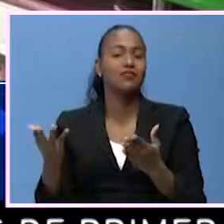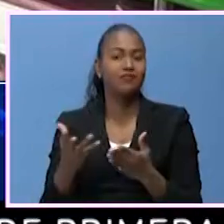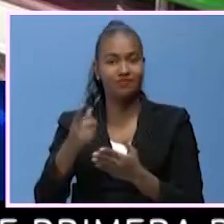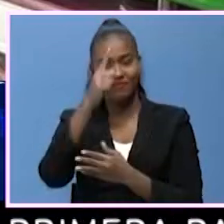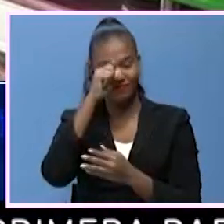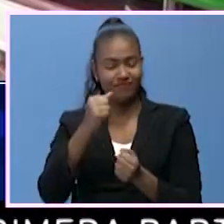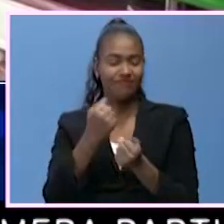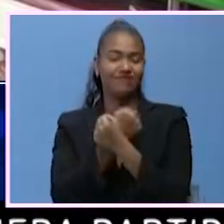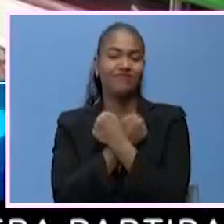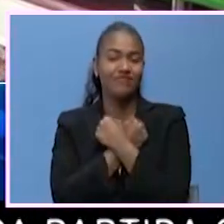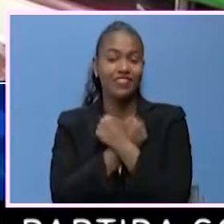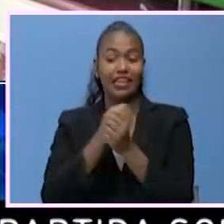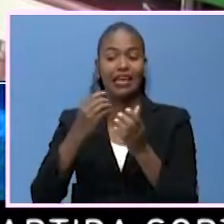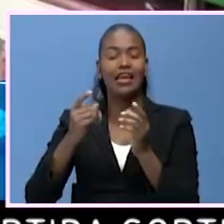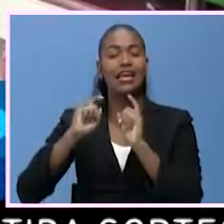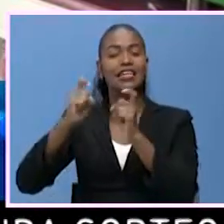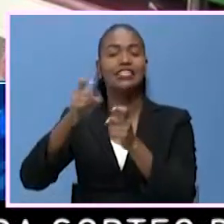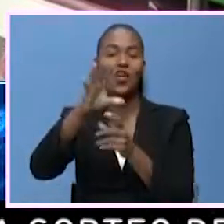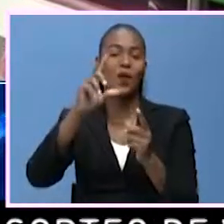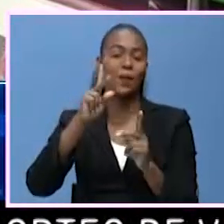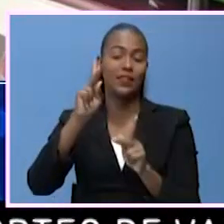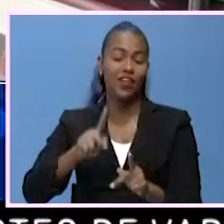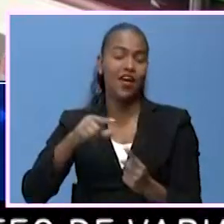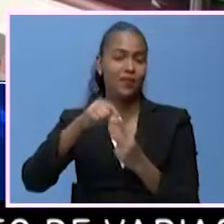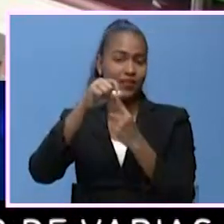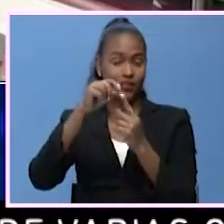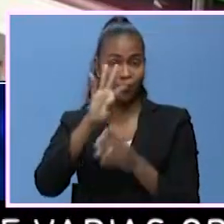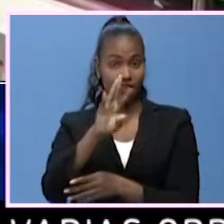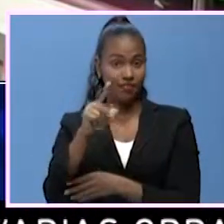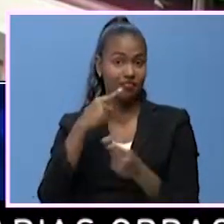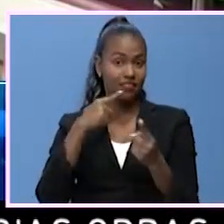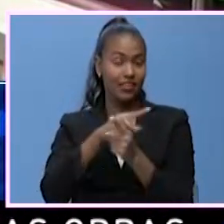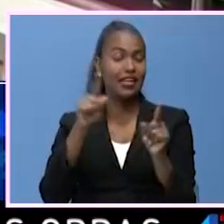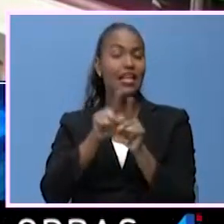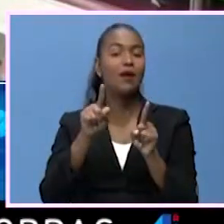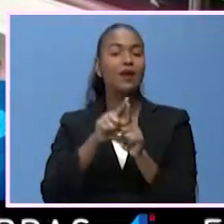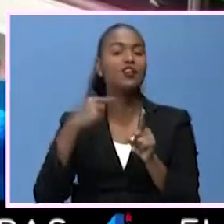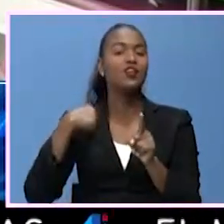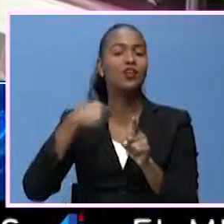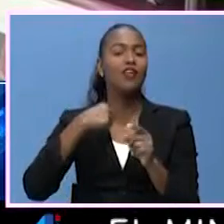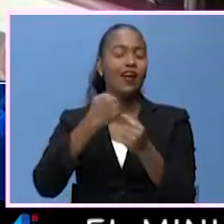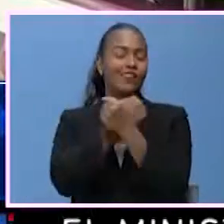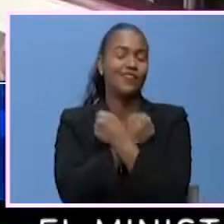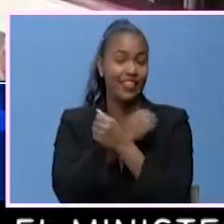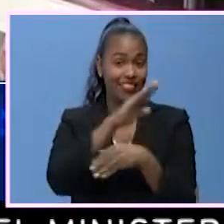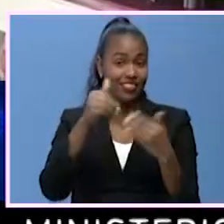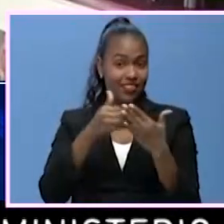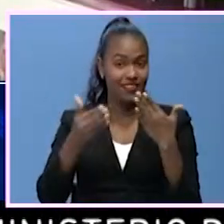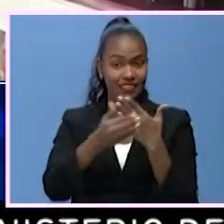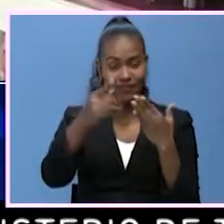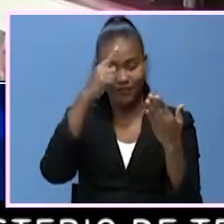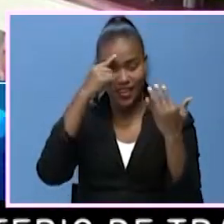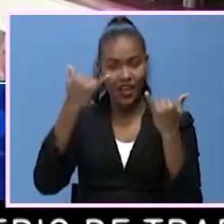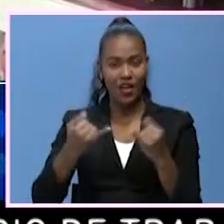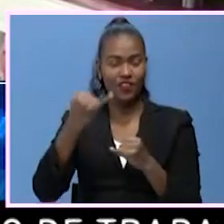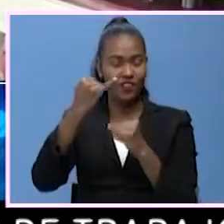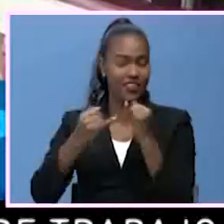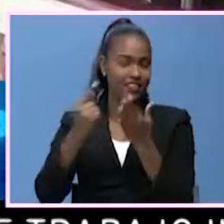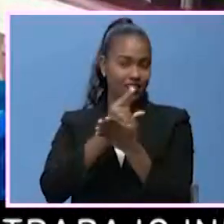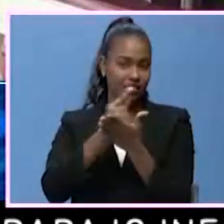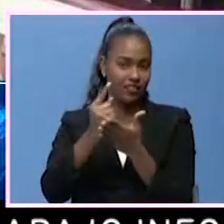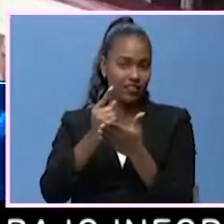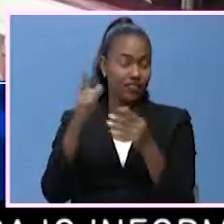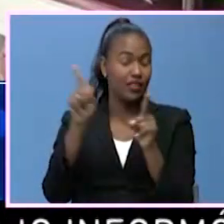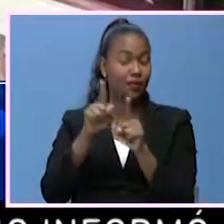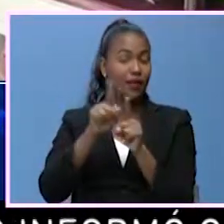para agradar a esa persona querida. En 4RD Noticias también les extendemos un abrazo durante este fin de semana